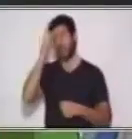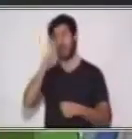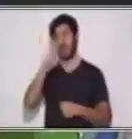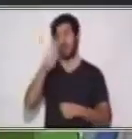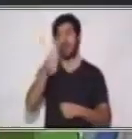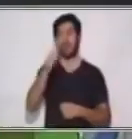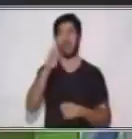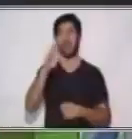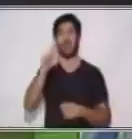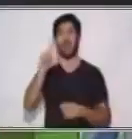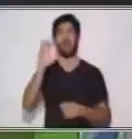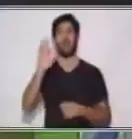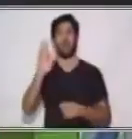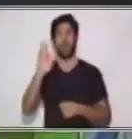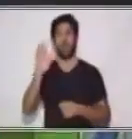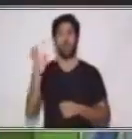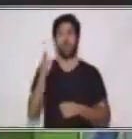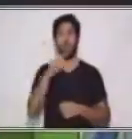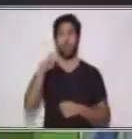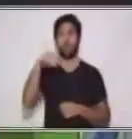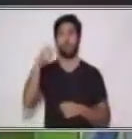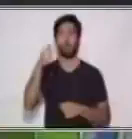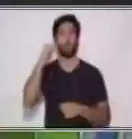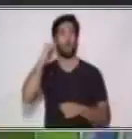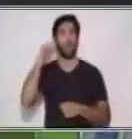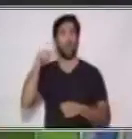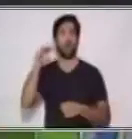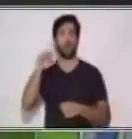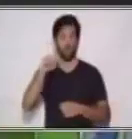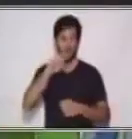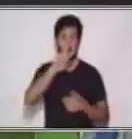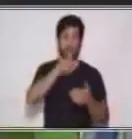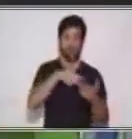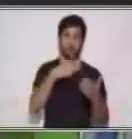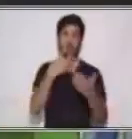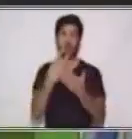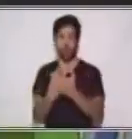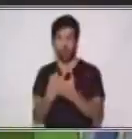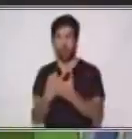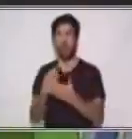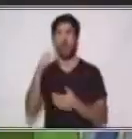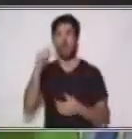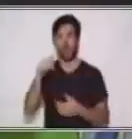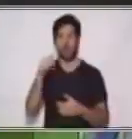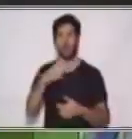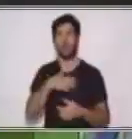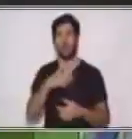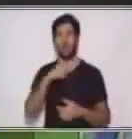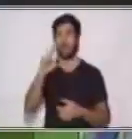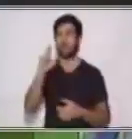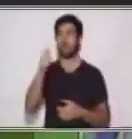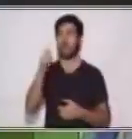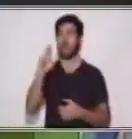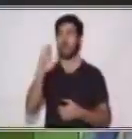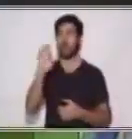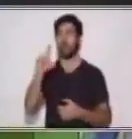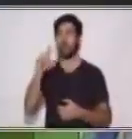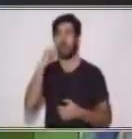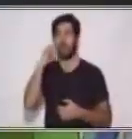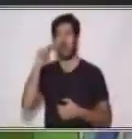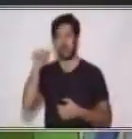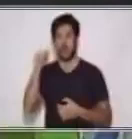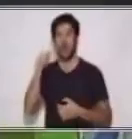letra llamada carolina, que es lo que conocemos ahora como las letras minúsculas. Entonces, esta